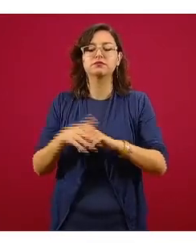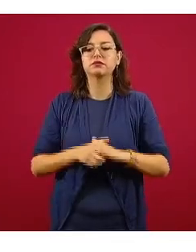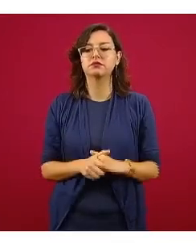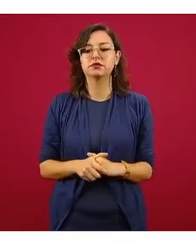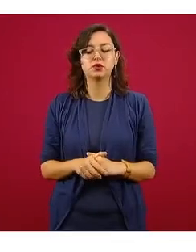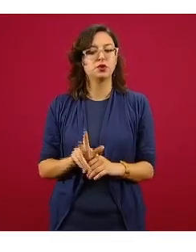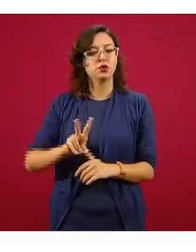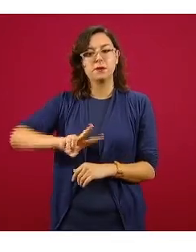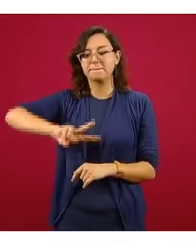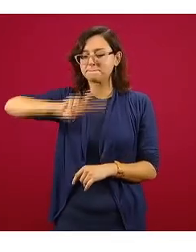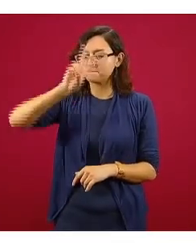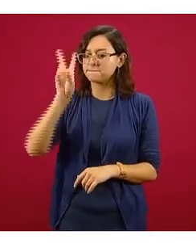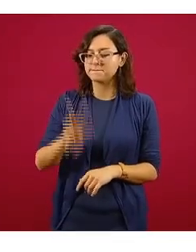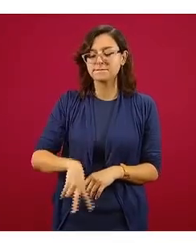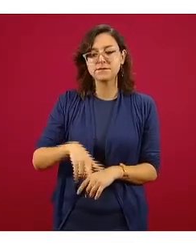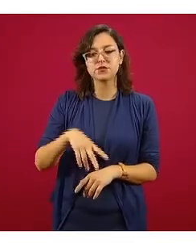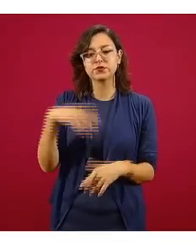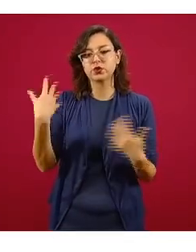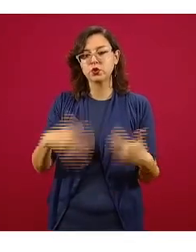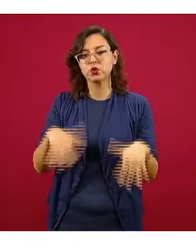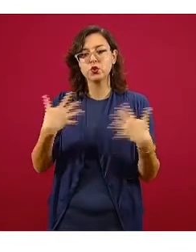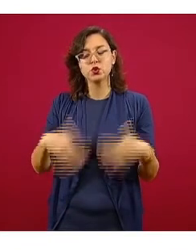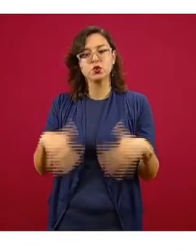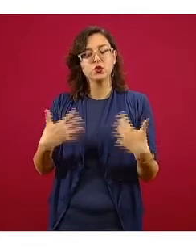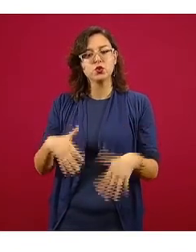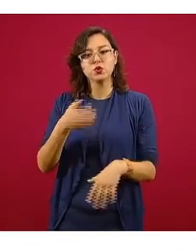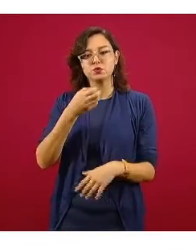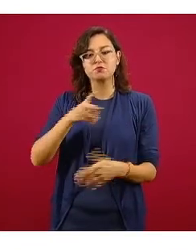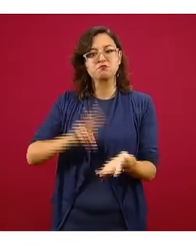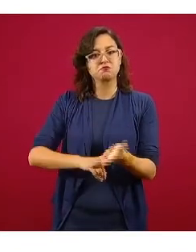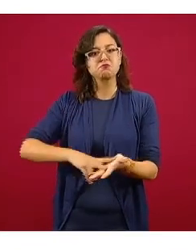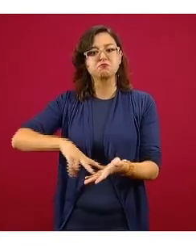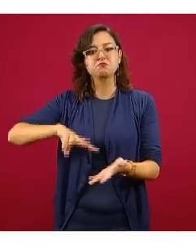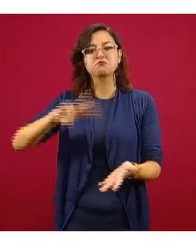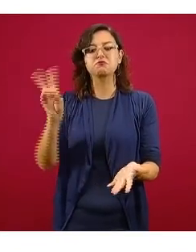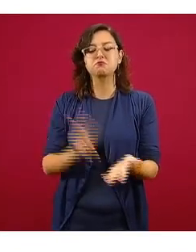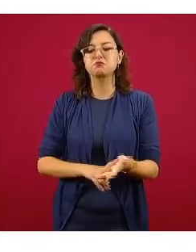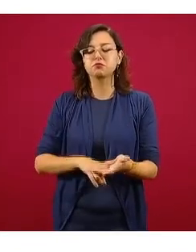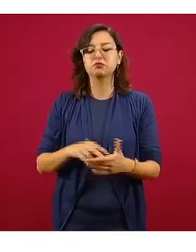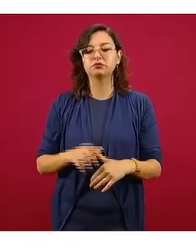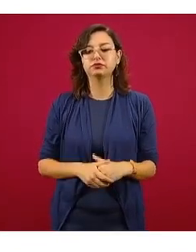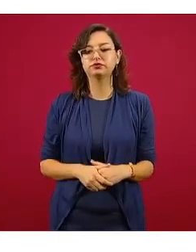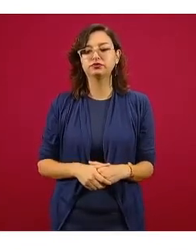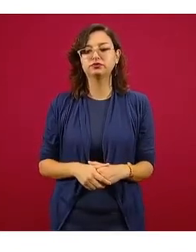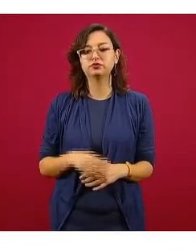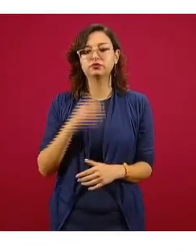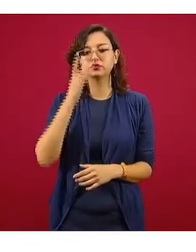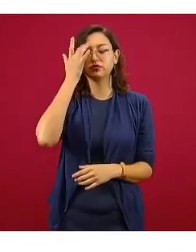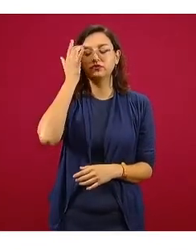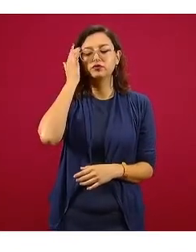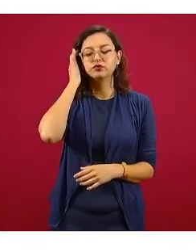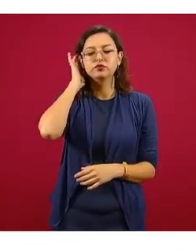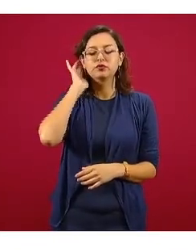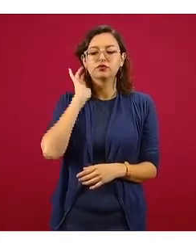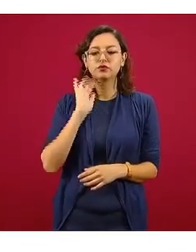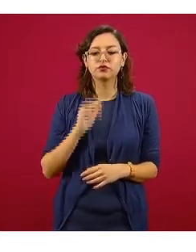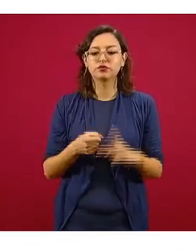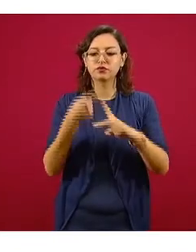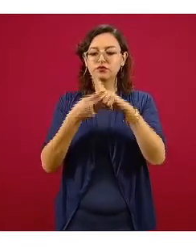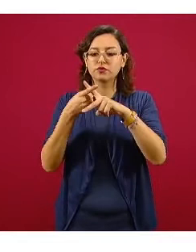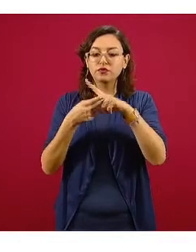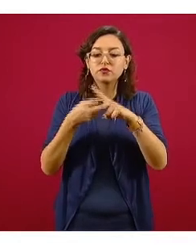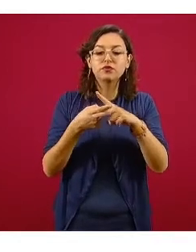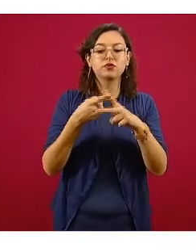son verdaderamente un recurso muy poderoso que tenemos. En particular, esta gráfica la produce y